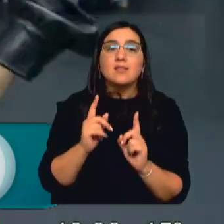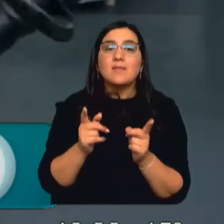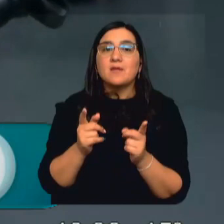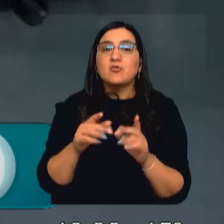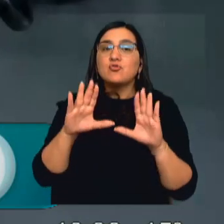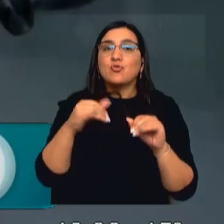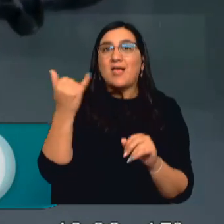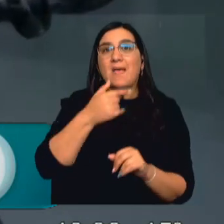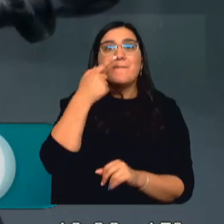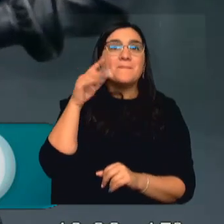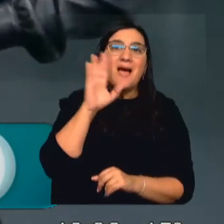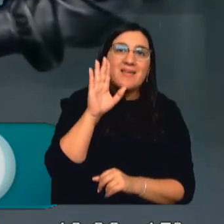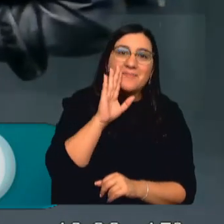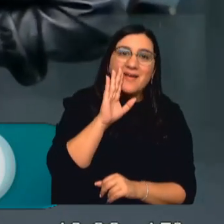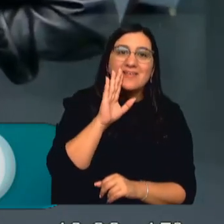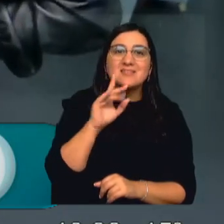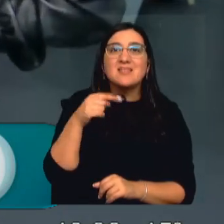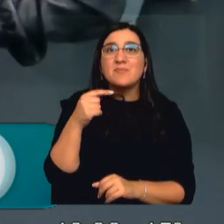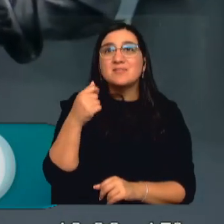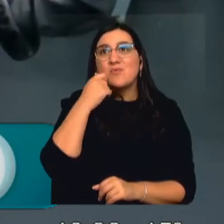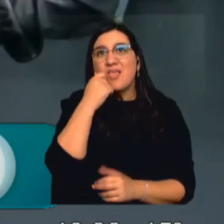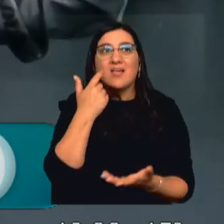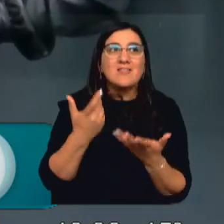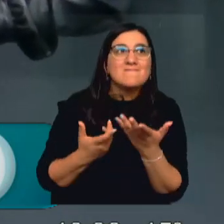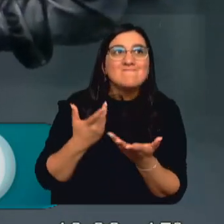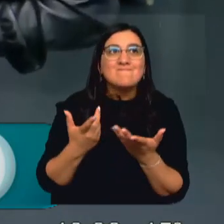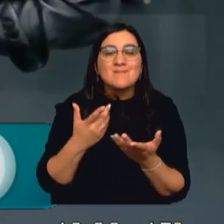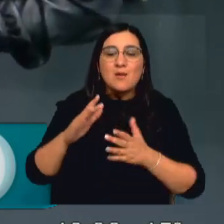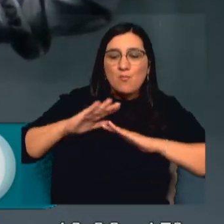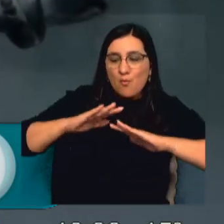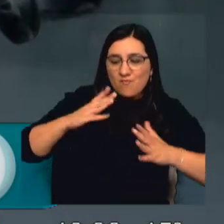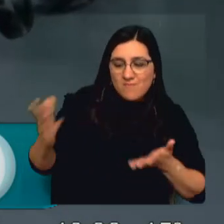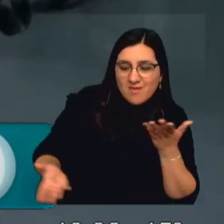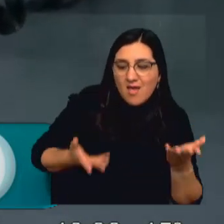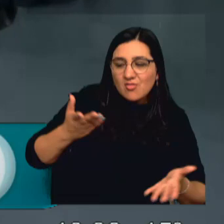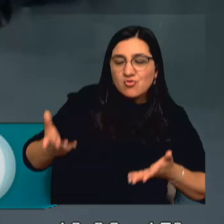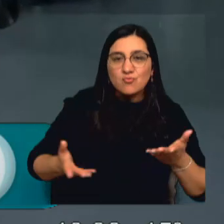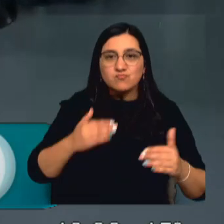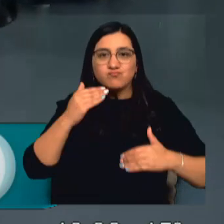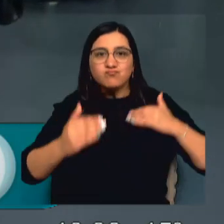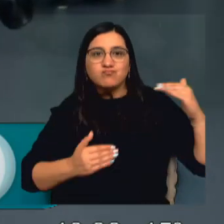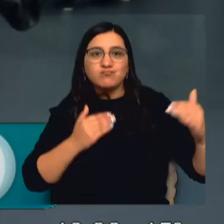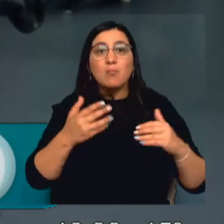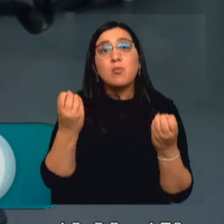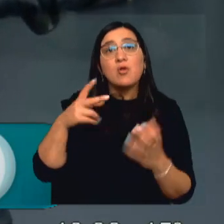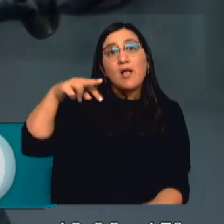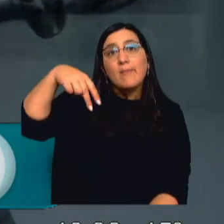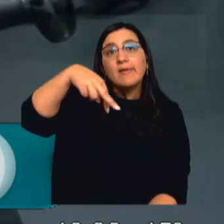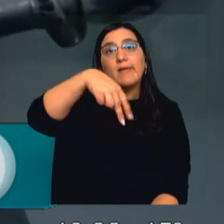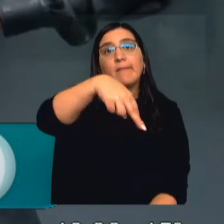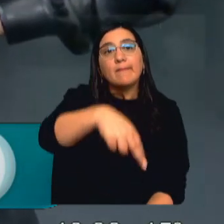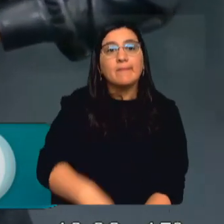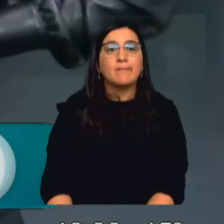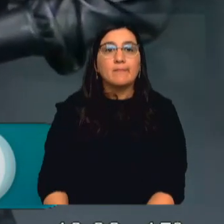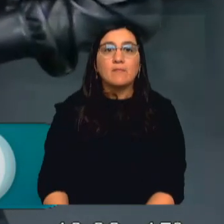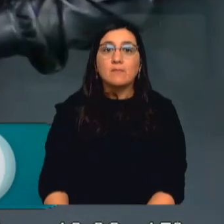Todos tenemos padres y madres y después de cierta edad, como que el movimiento que te mandan los médicos es, bueno, caminá. Claro. Este, no